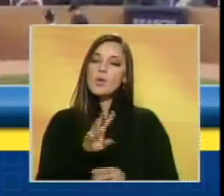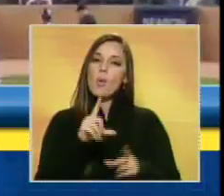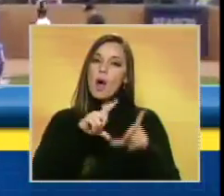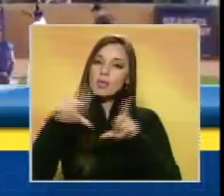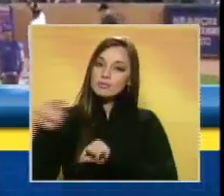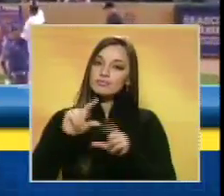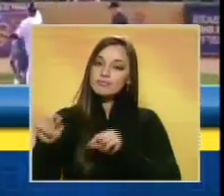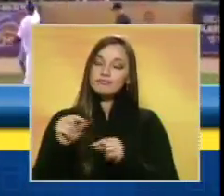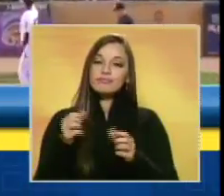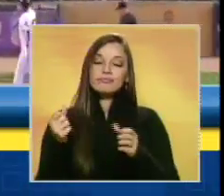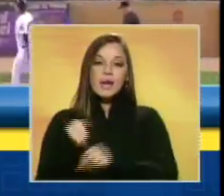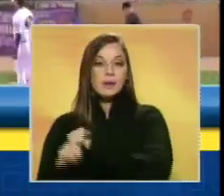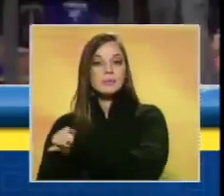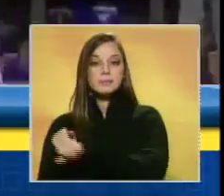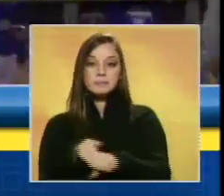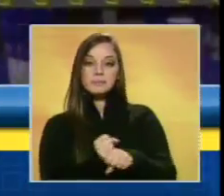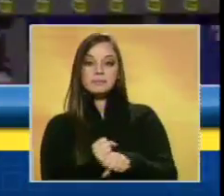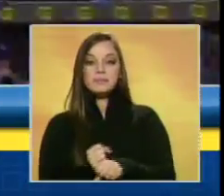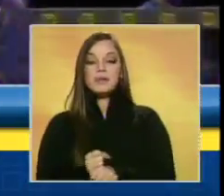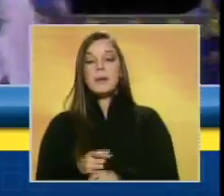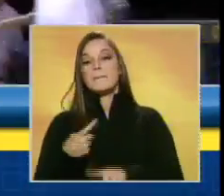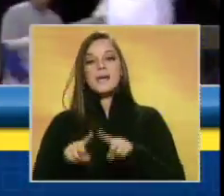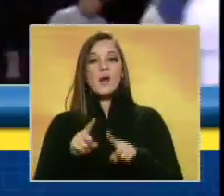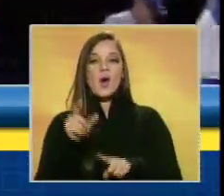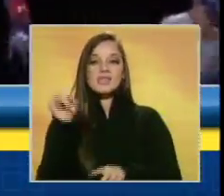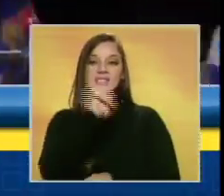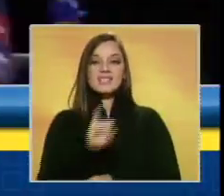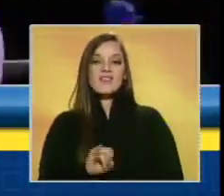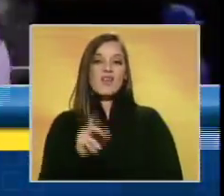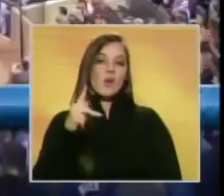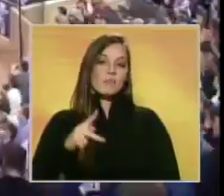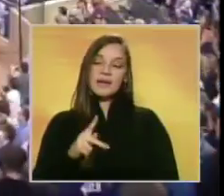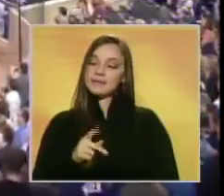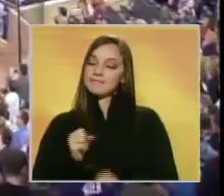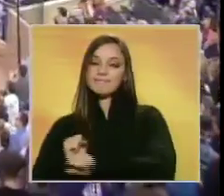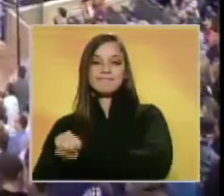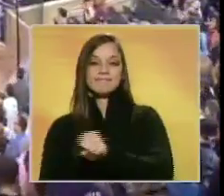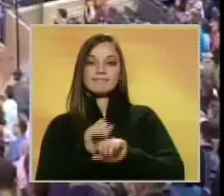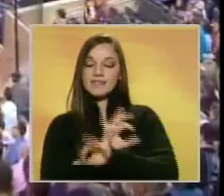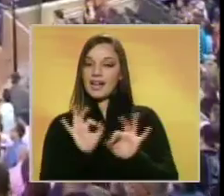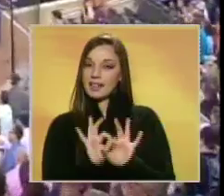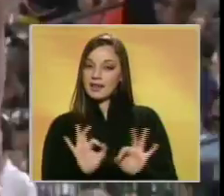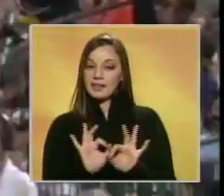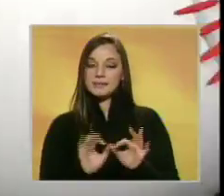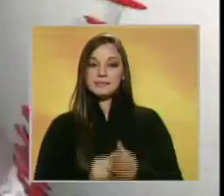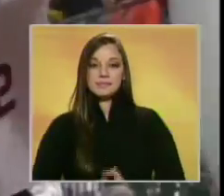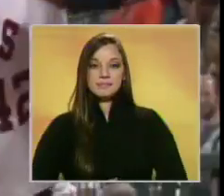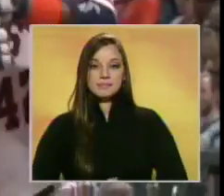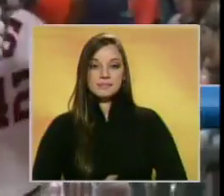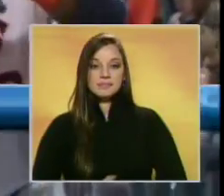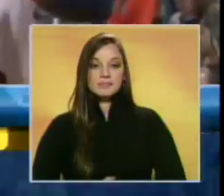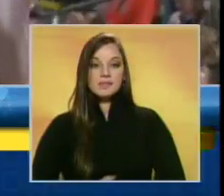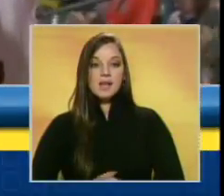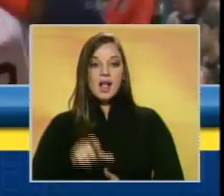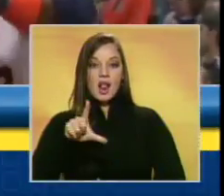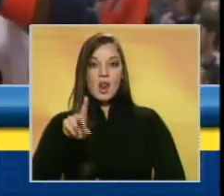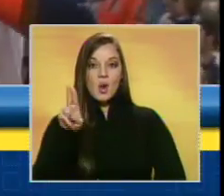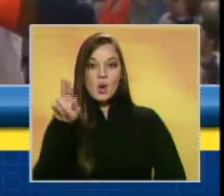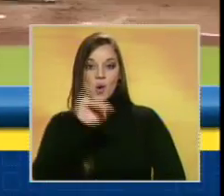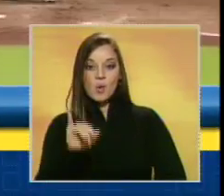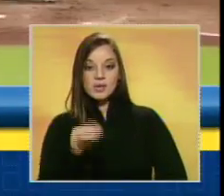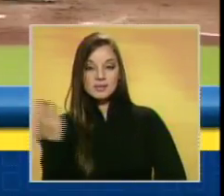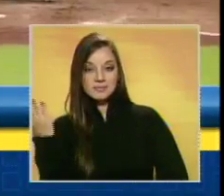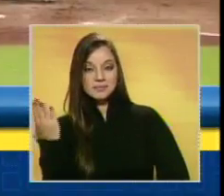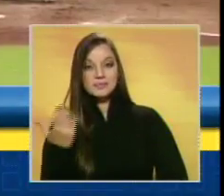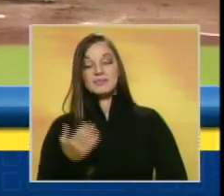y Salvador Pérez se fue en blanco en 4 turnos. Franklin Morales relevó un tercio de inning. En tanto, Luis Valbuena colaboró en